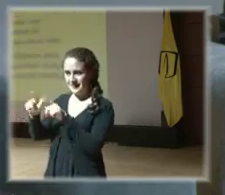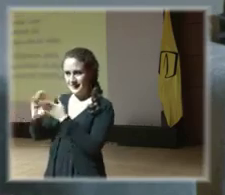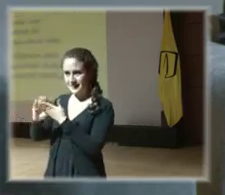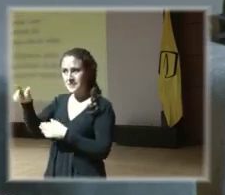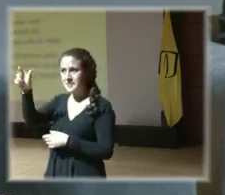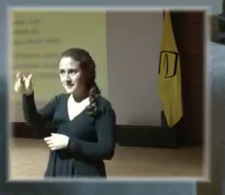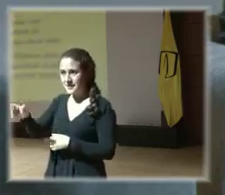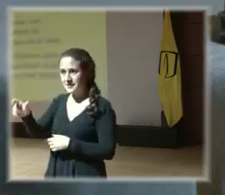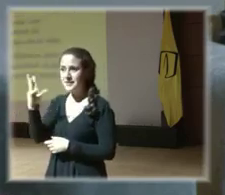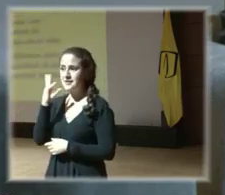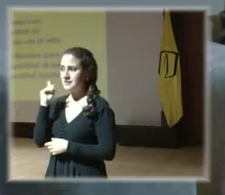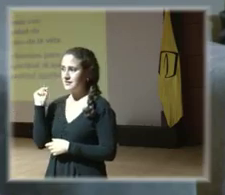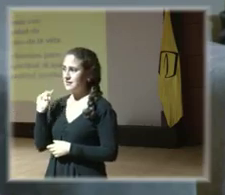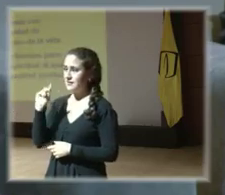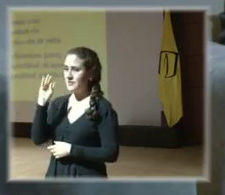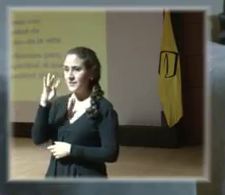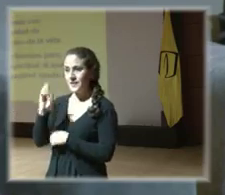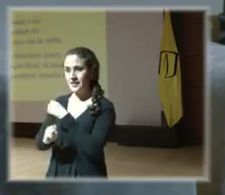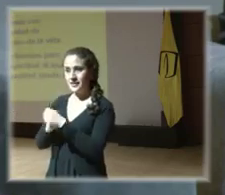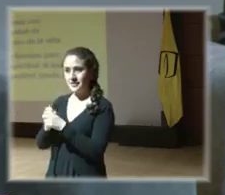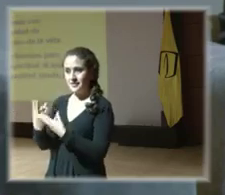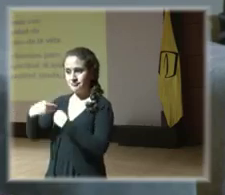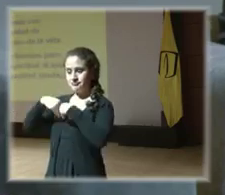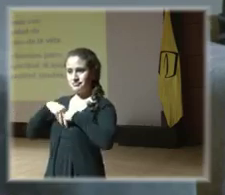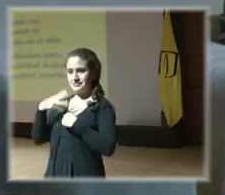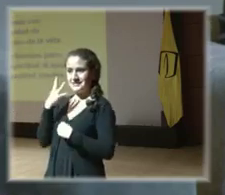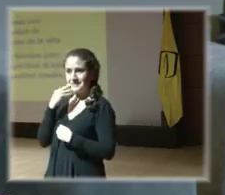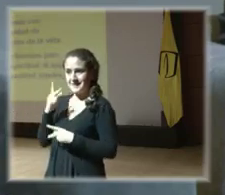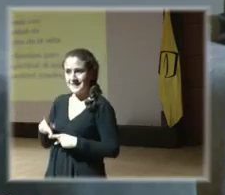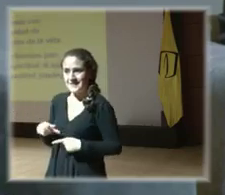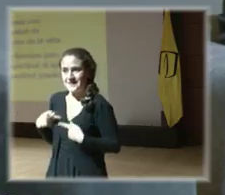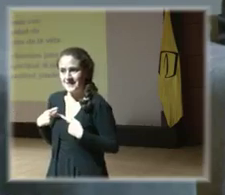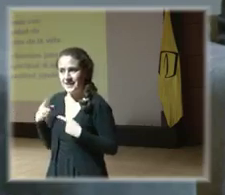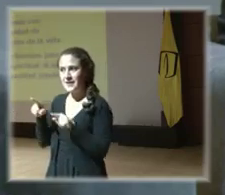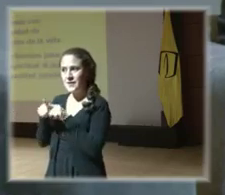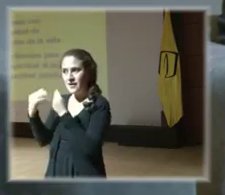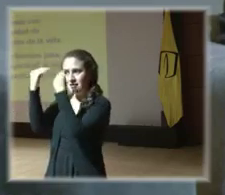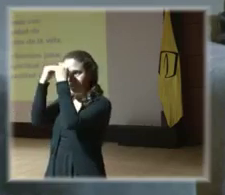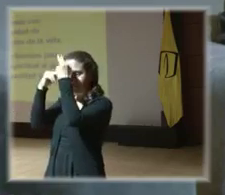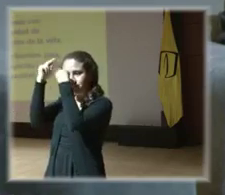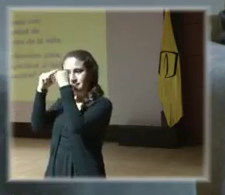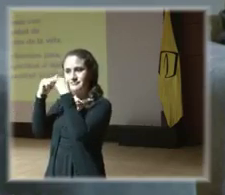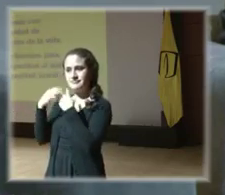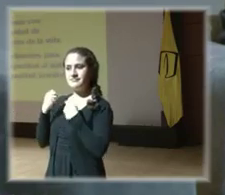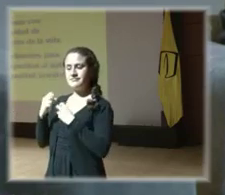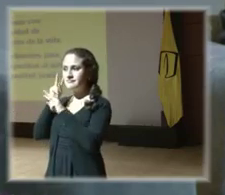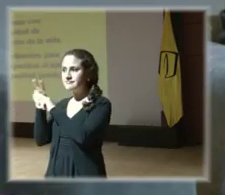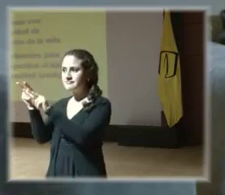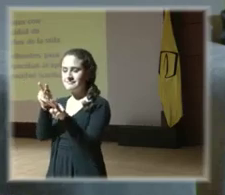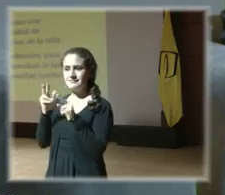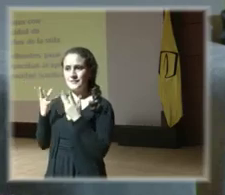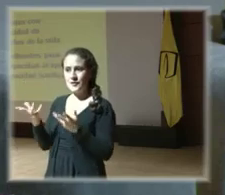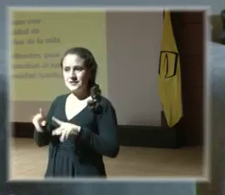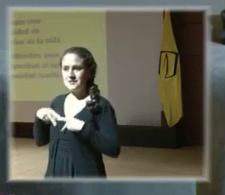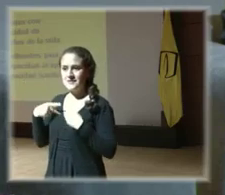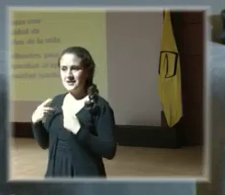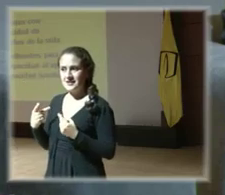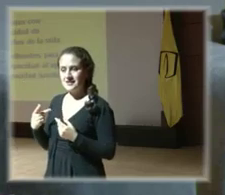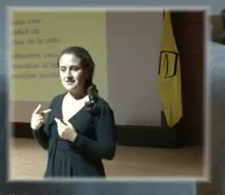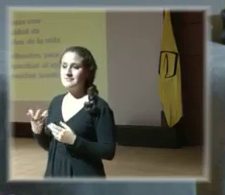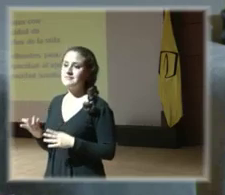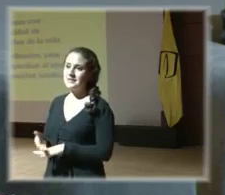vivido 40 años o ha tenido una experiencia de vida que informa su forma de ver el mundo. Y eso es algo que